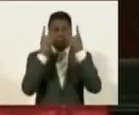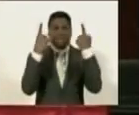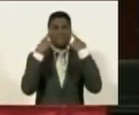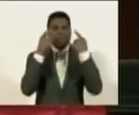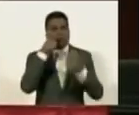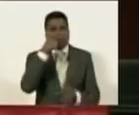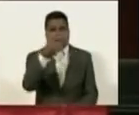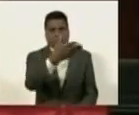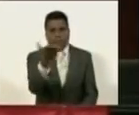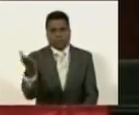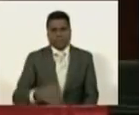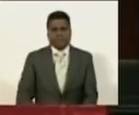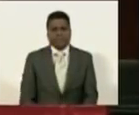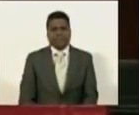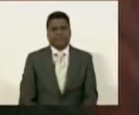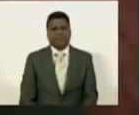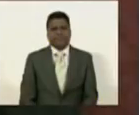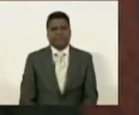pueblo.